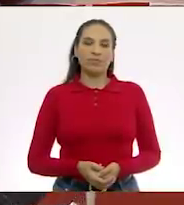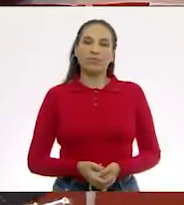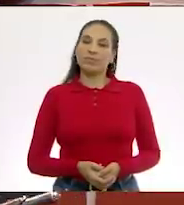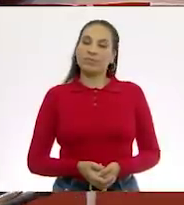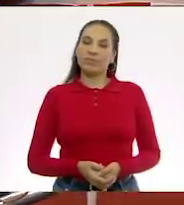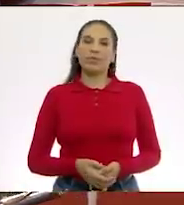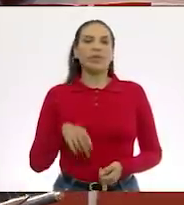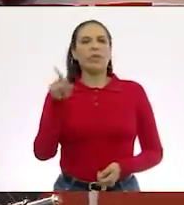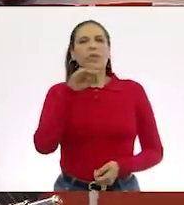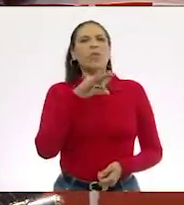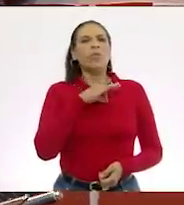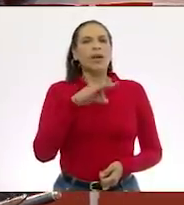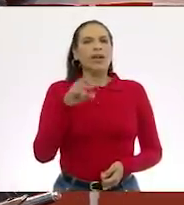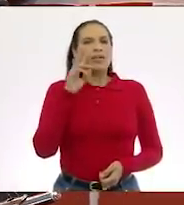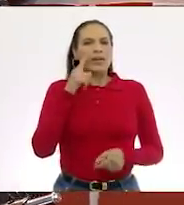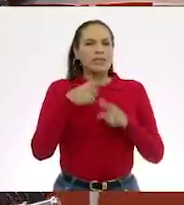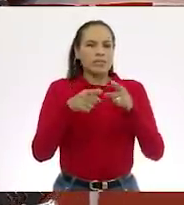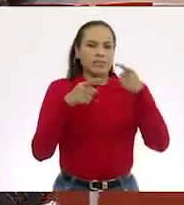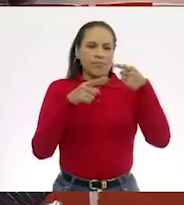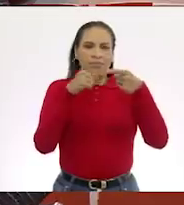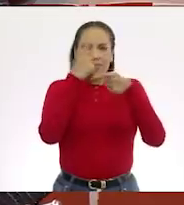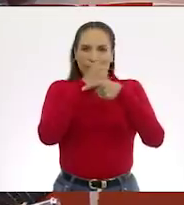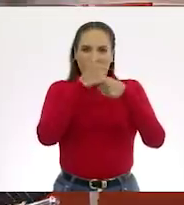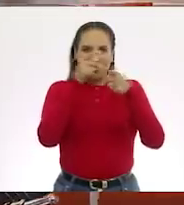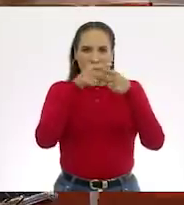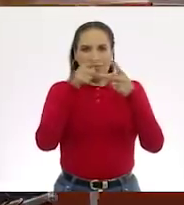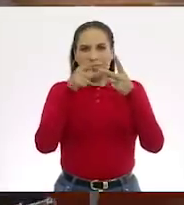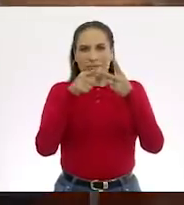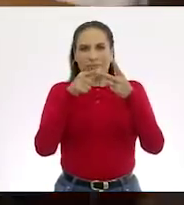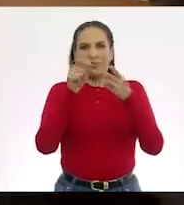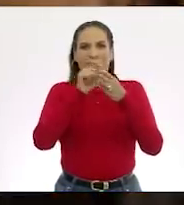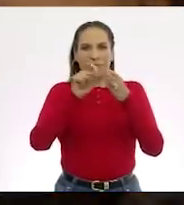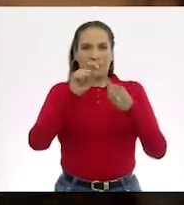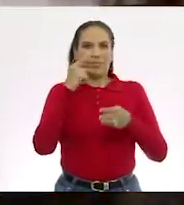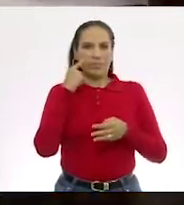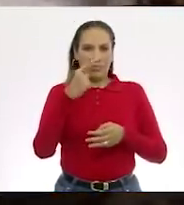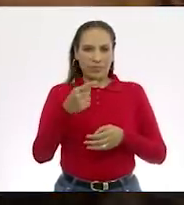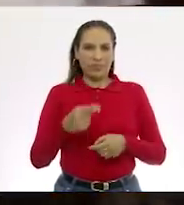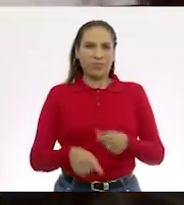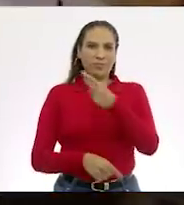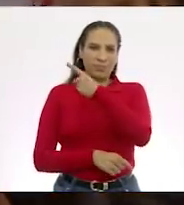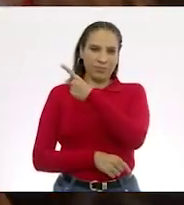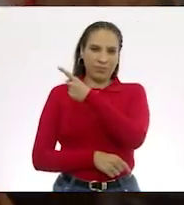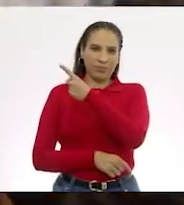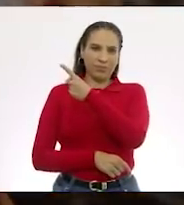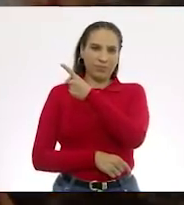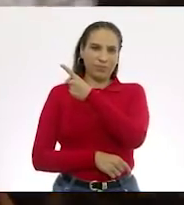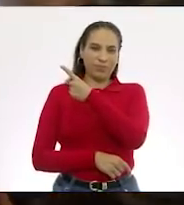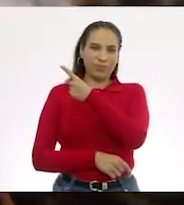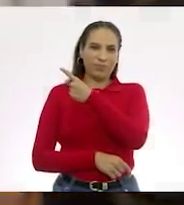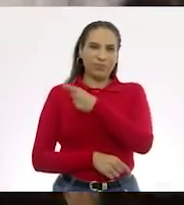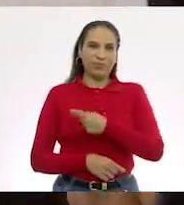Pues para que se pueda diferenciar la primera nota de las demás, se escribe así.